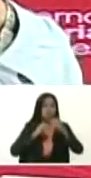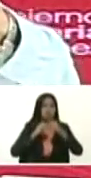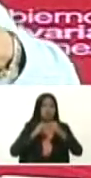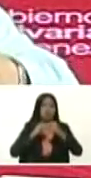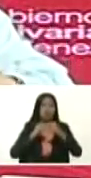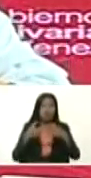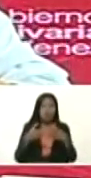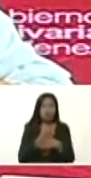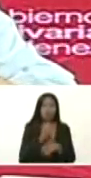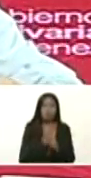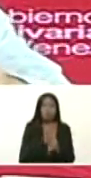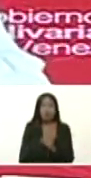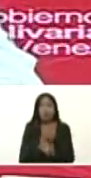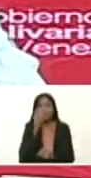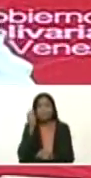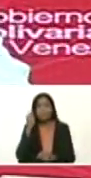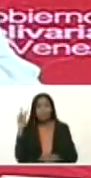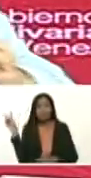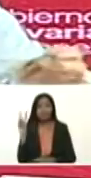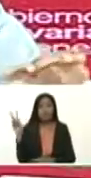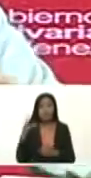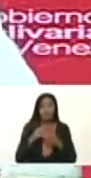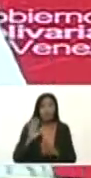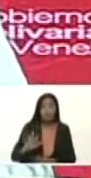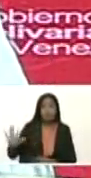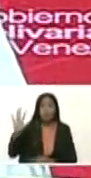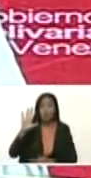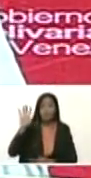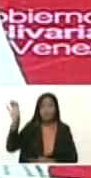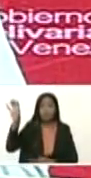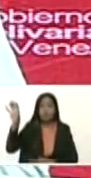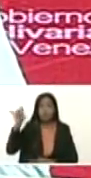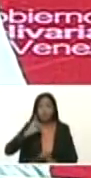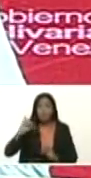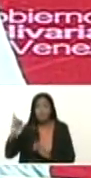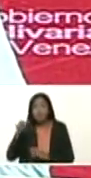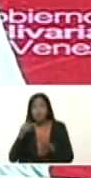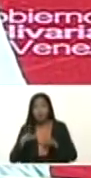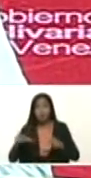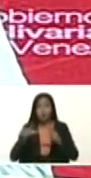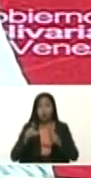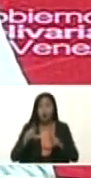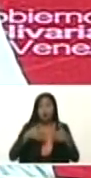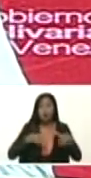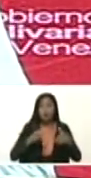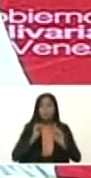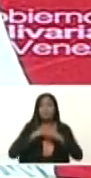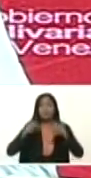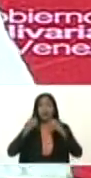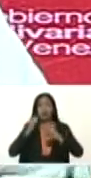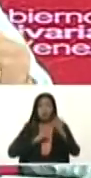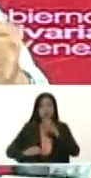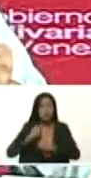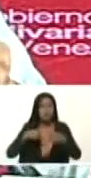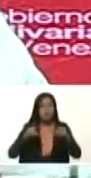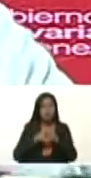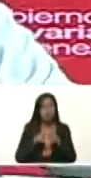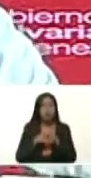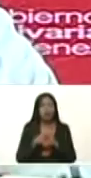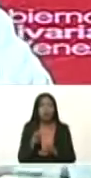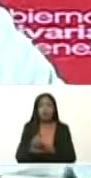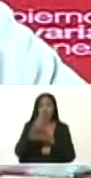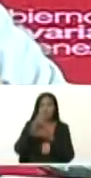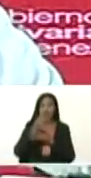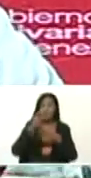de la clase obrera venezolana de todo el país. Le toca a ustedes en Guayana estar preparados para la defensa, con los fusiles,